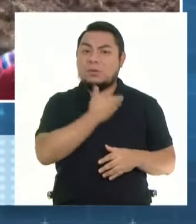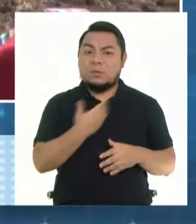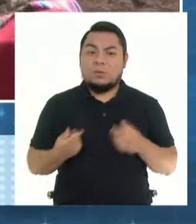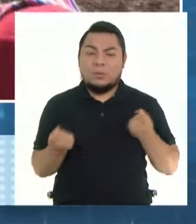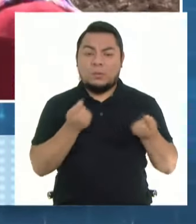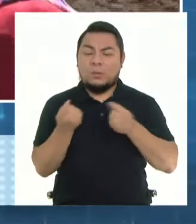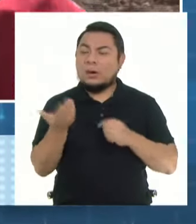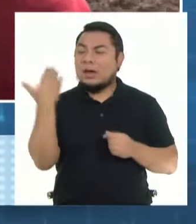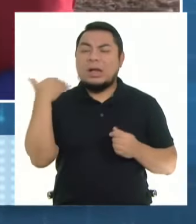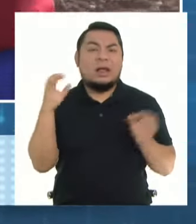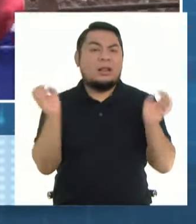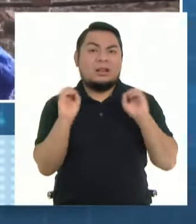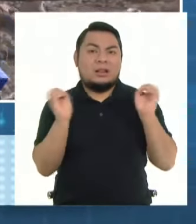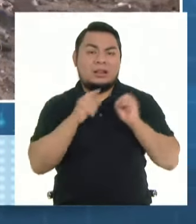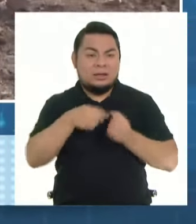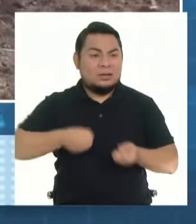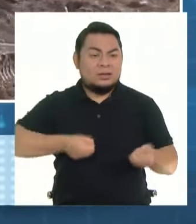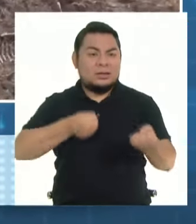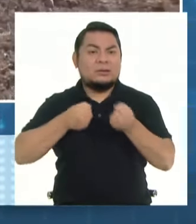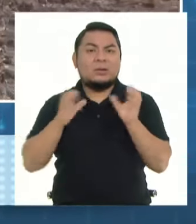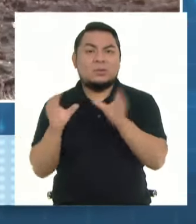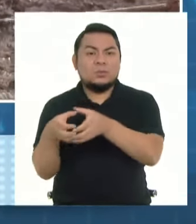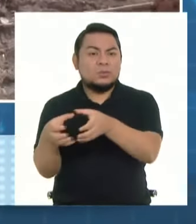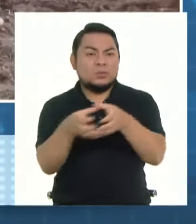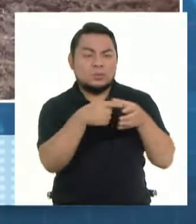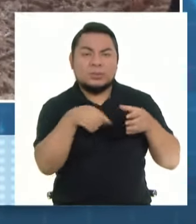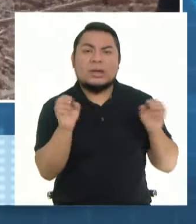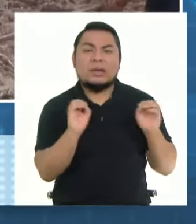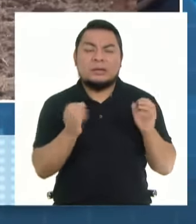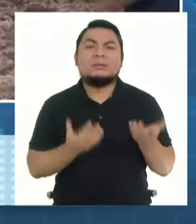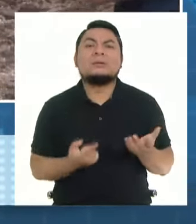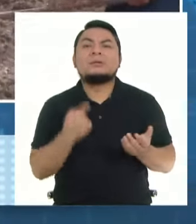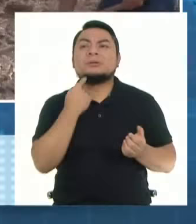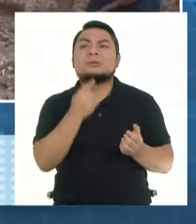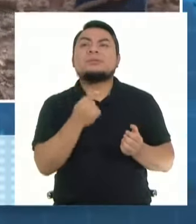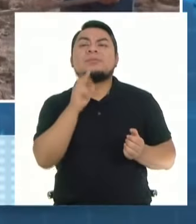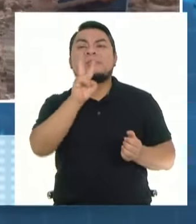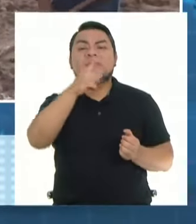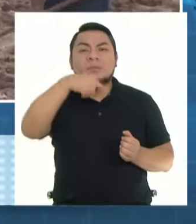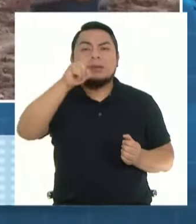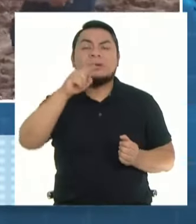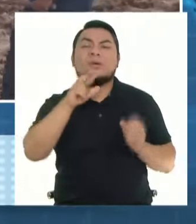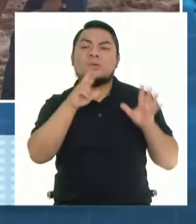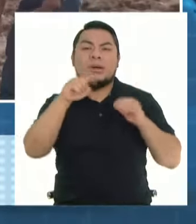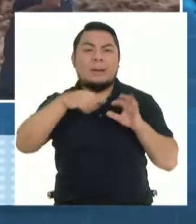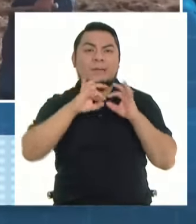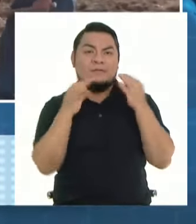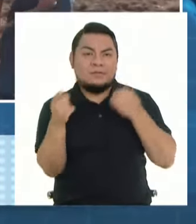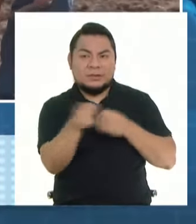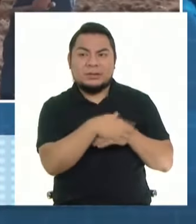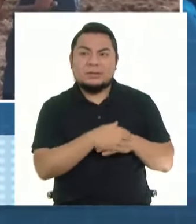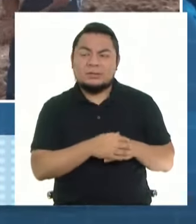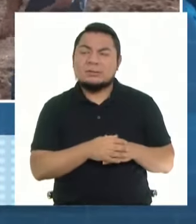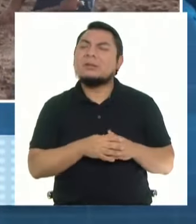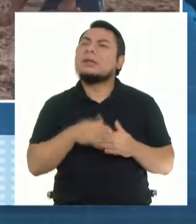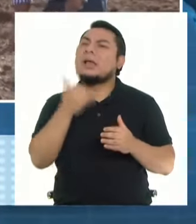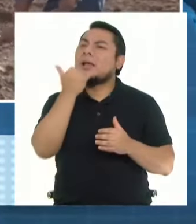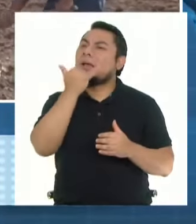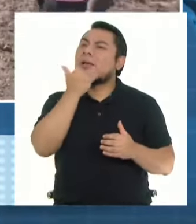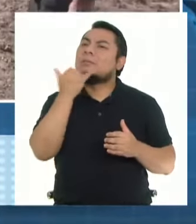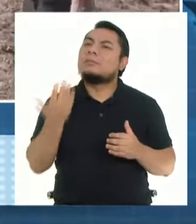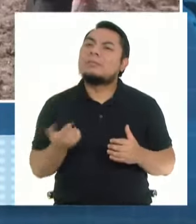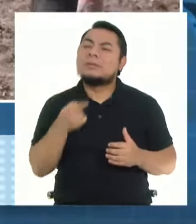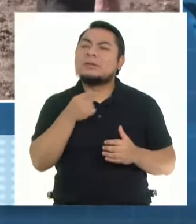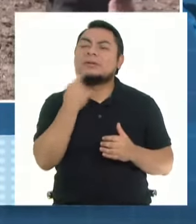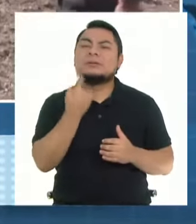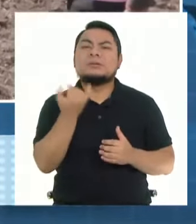hasta el momento por los pequeños agricultores, sobre todo de los 2 millones que hace referencia. ¿Qué ha pasado con los